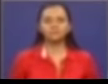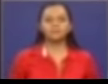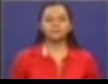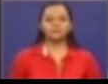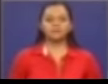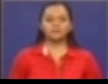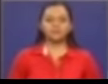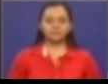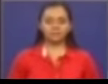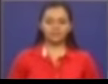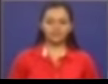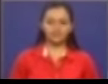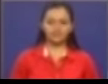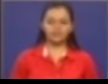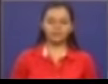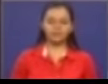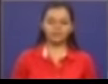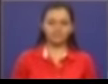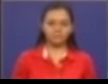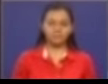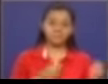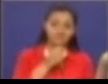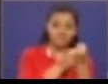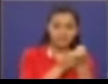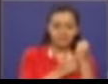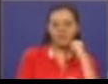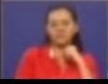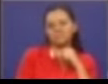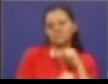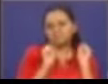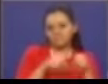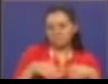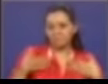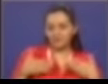Palo porque bogas y palo porque no bogas.